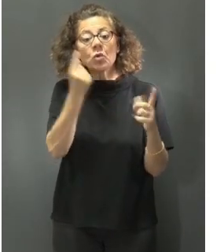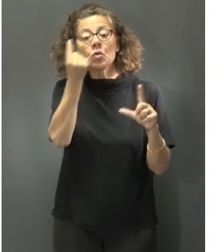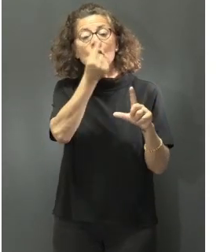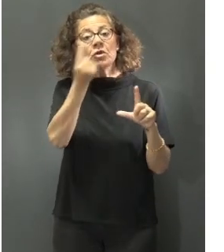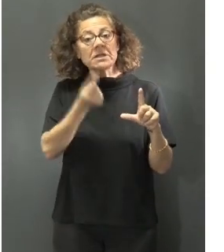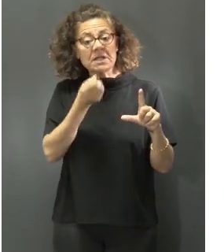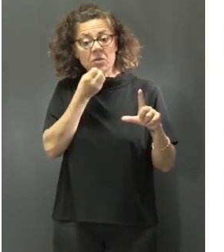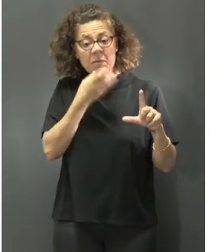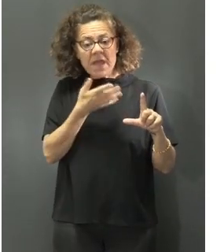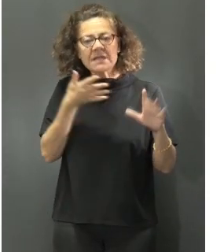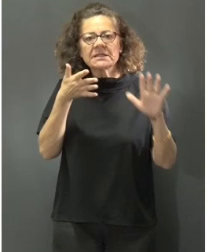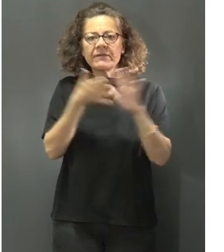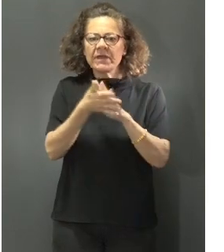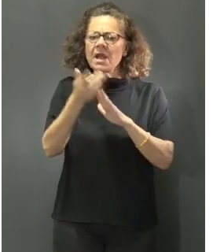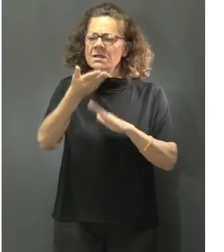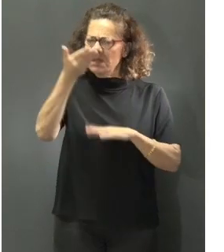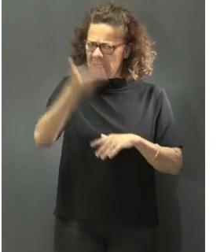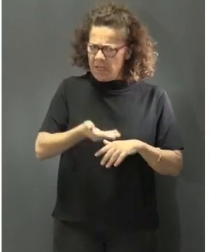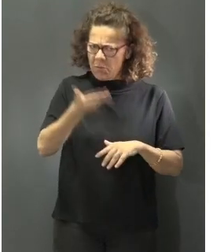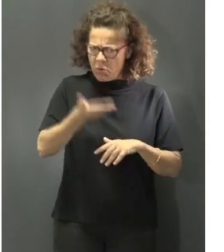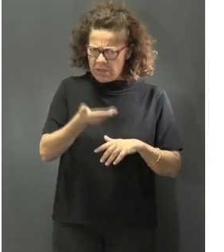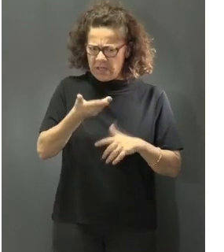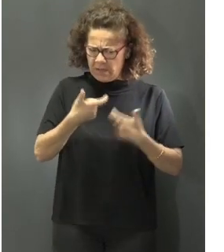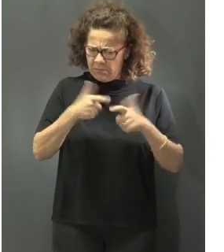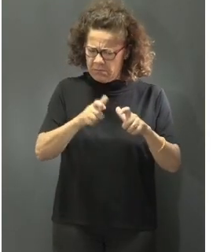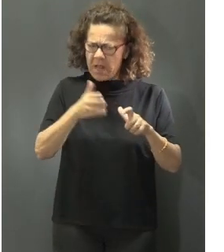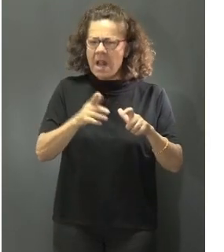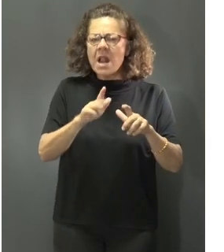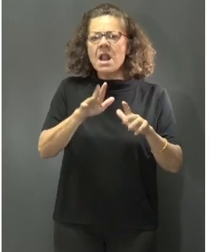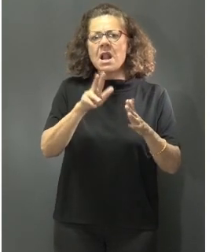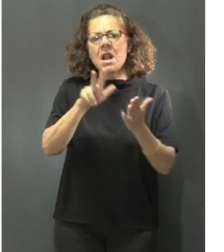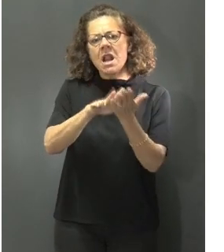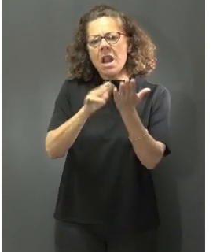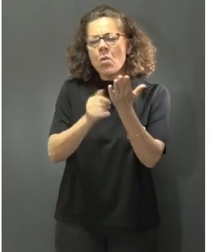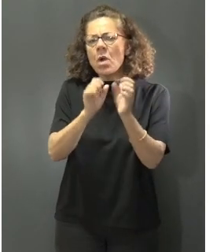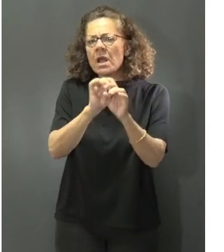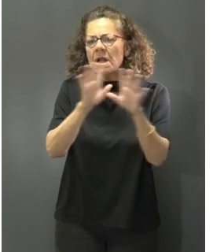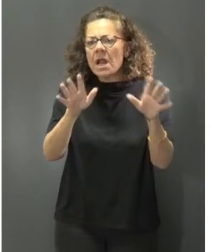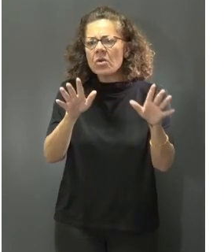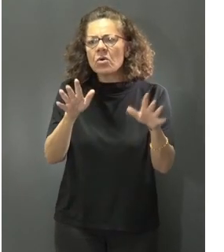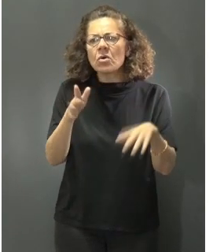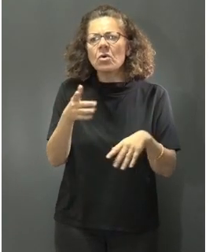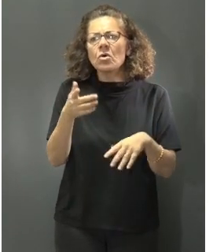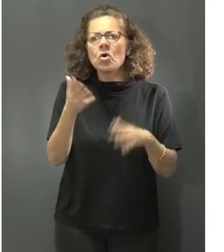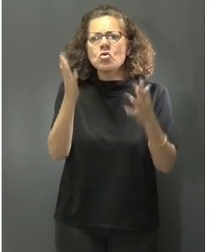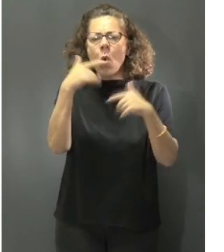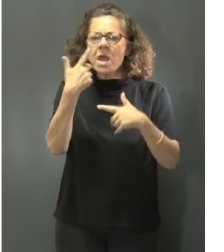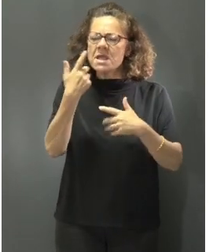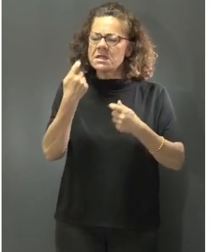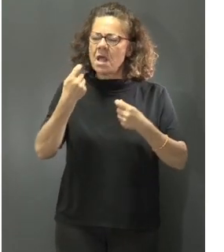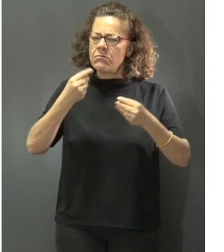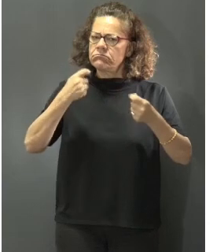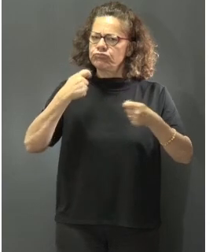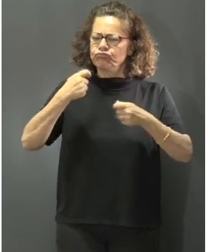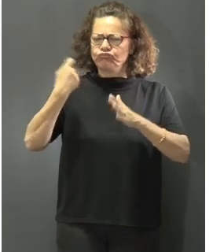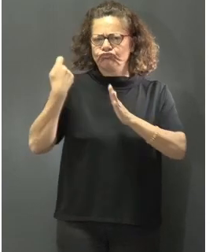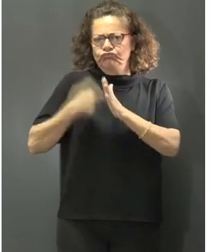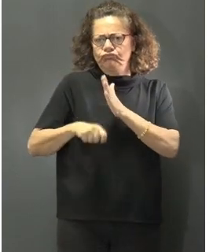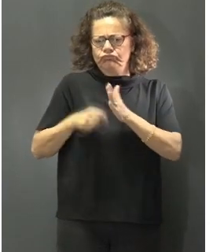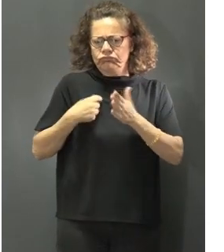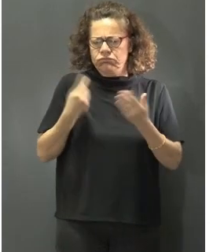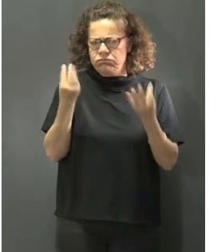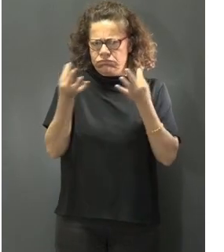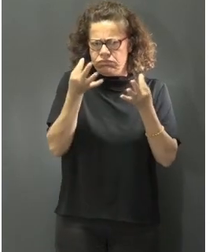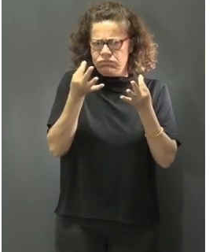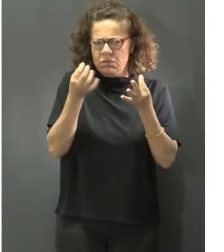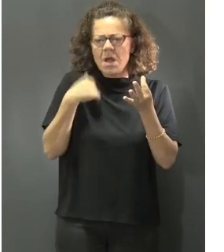buen diseño es una parte importante. El lenguaje claro no tiene esa rigidez formal. Lenguaje claro son